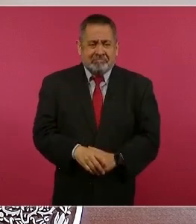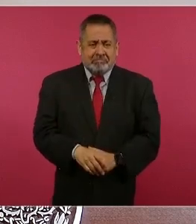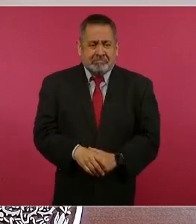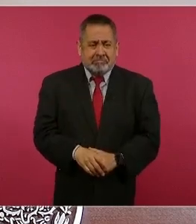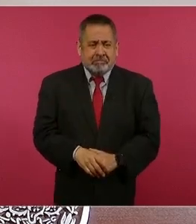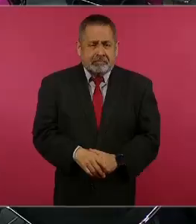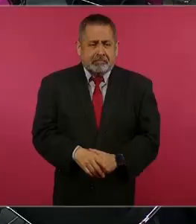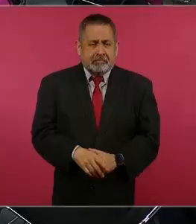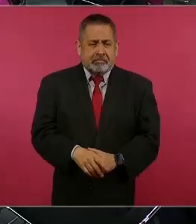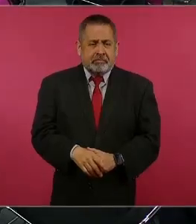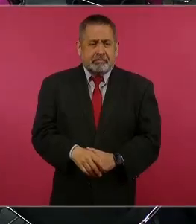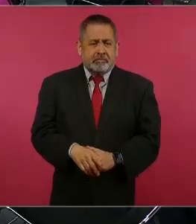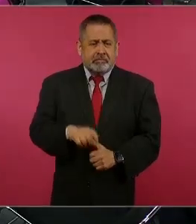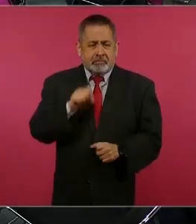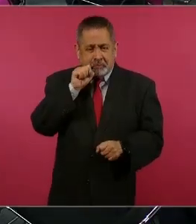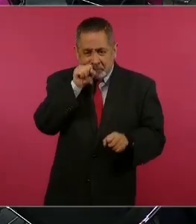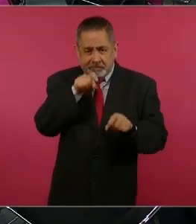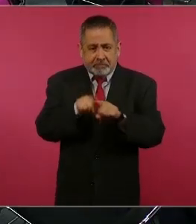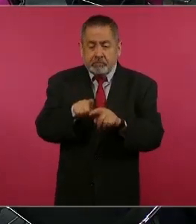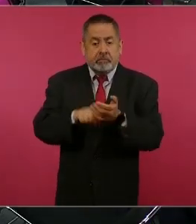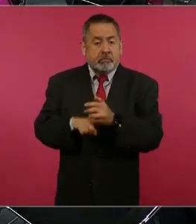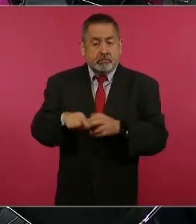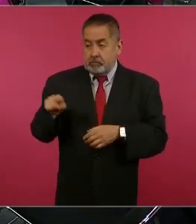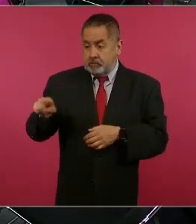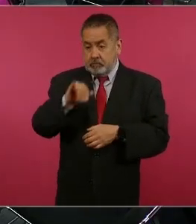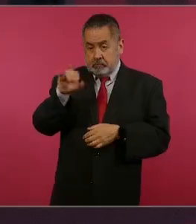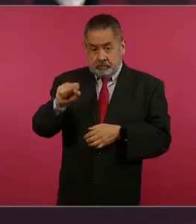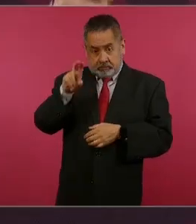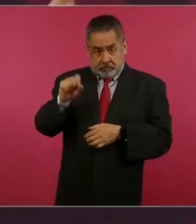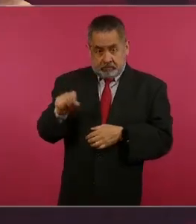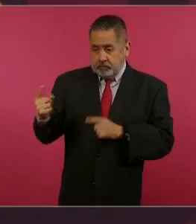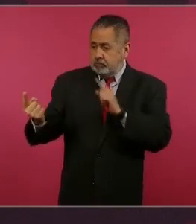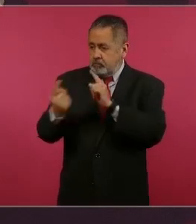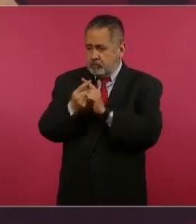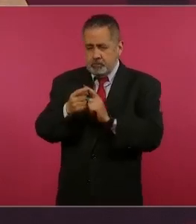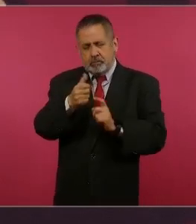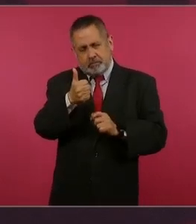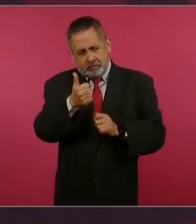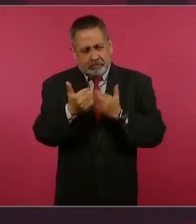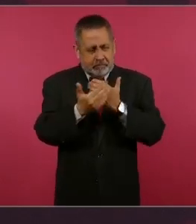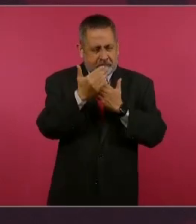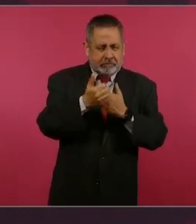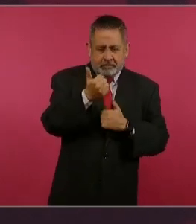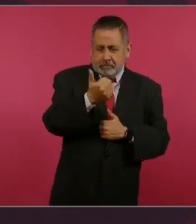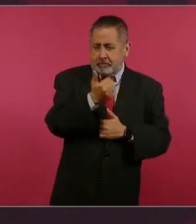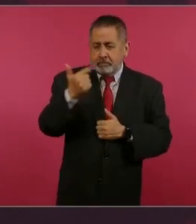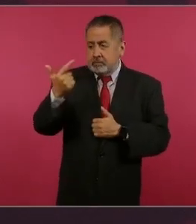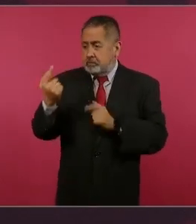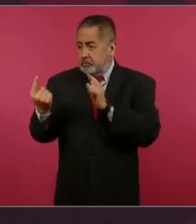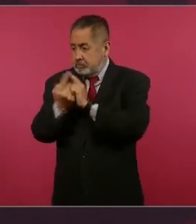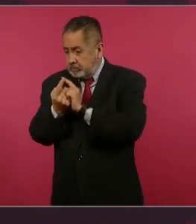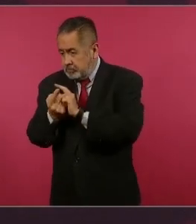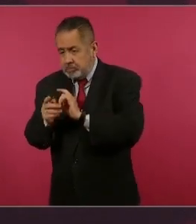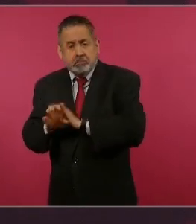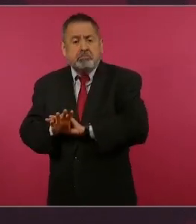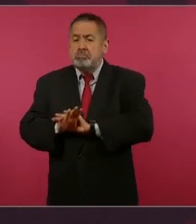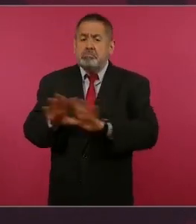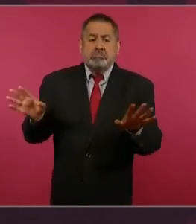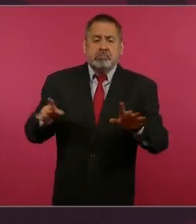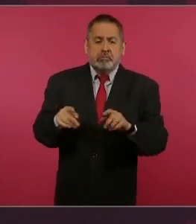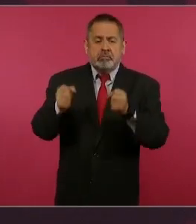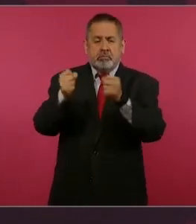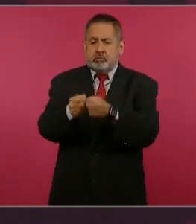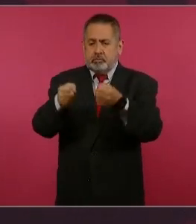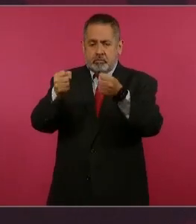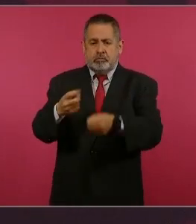nos vemos con Jesús. De 6 a 7, pues estamos viendo lo de seguridad, con el gabinete de